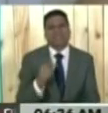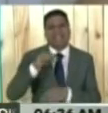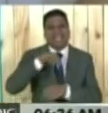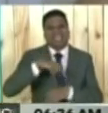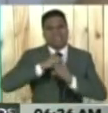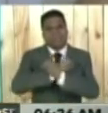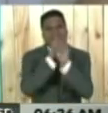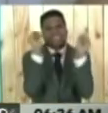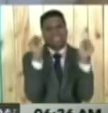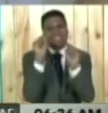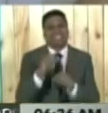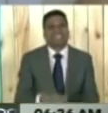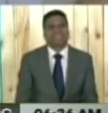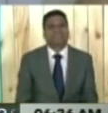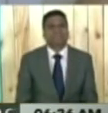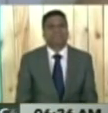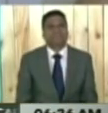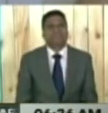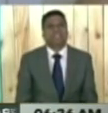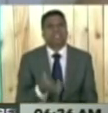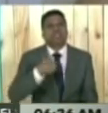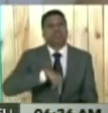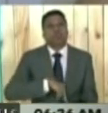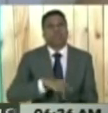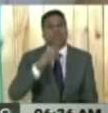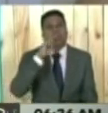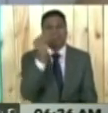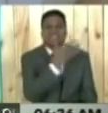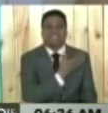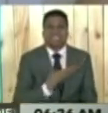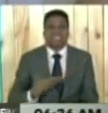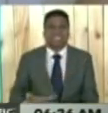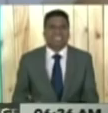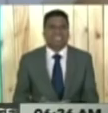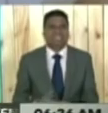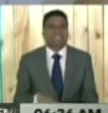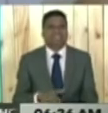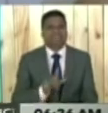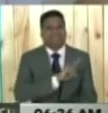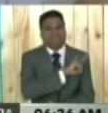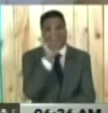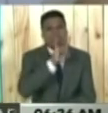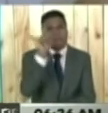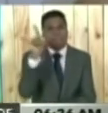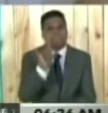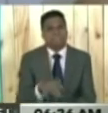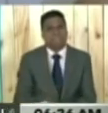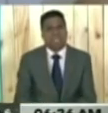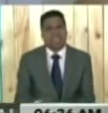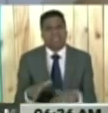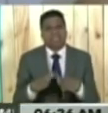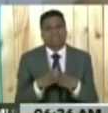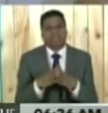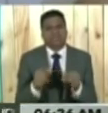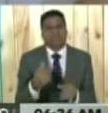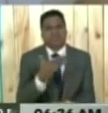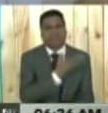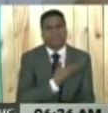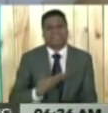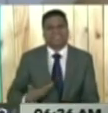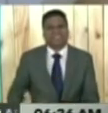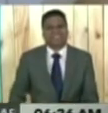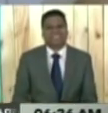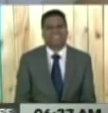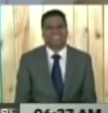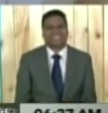Esta mañana en la que nuestro presidente Nicolás Maduro de gira es el presidente de la República Bolivariana de